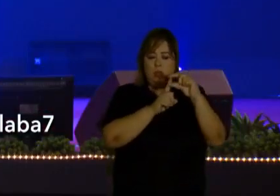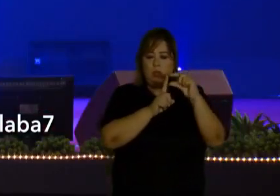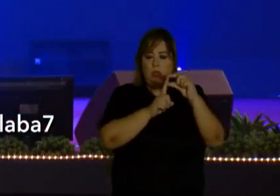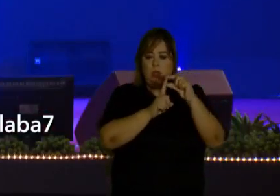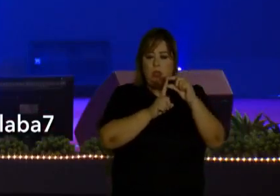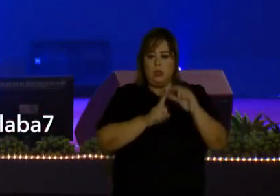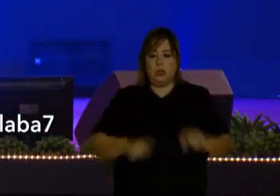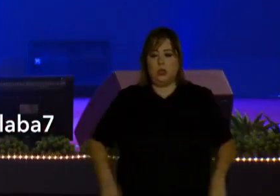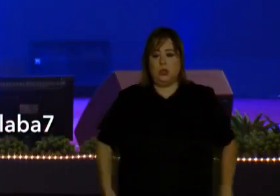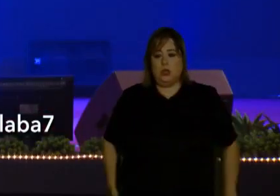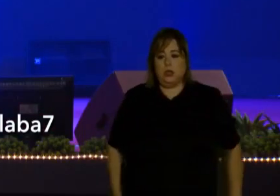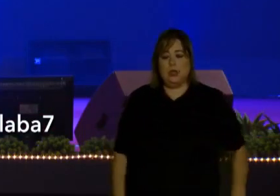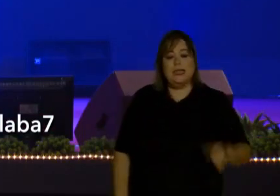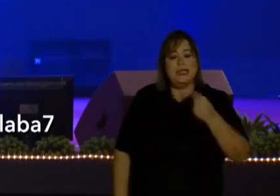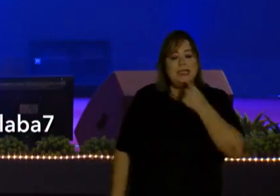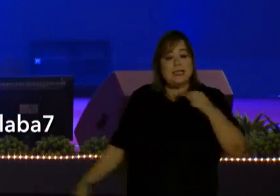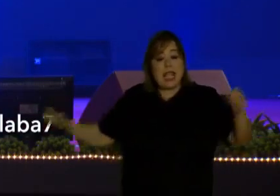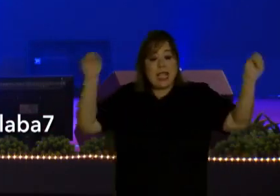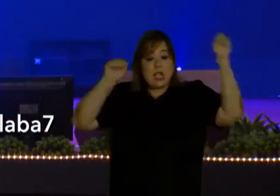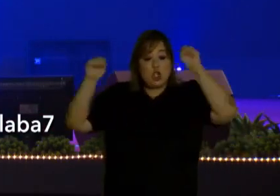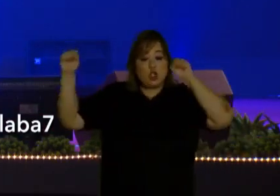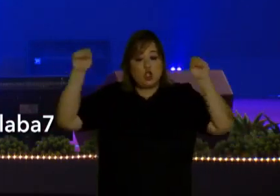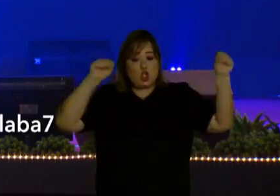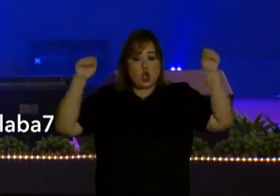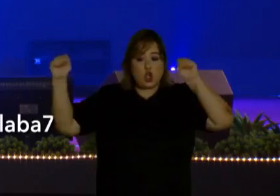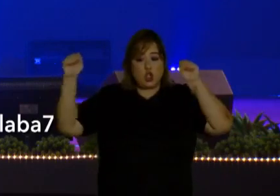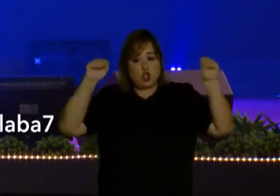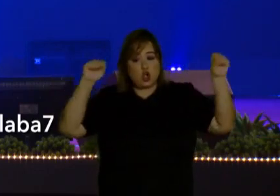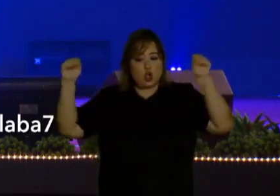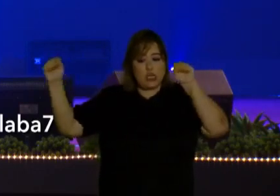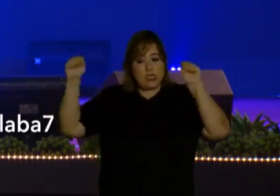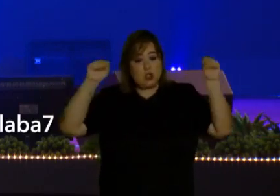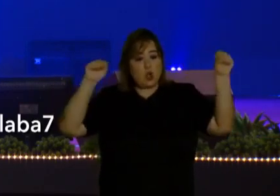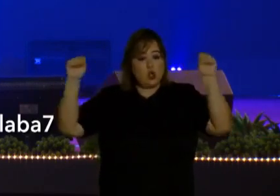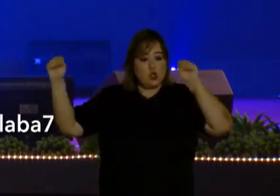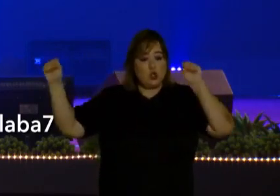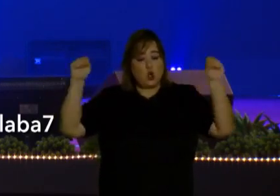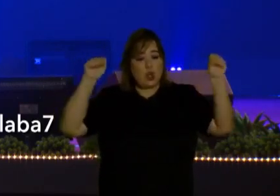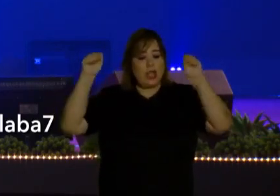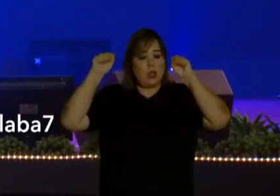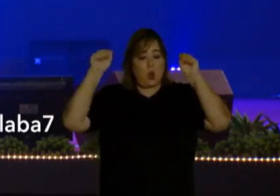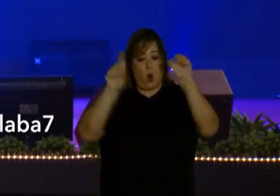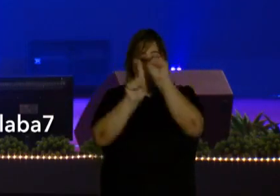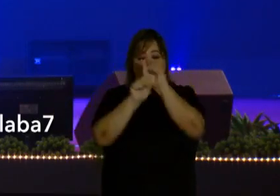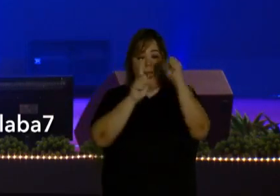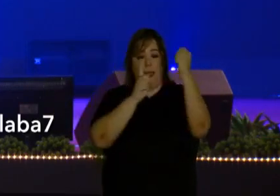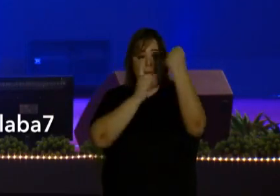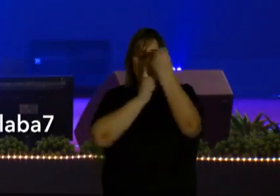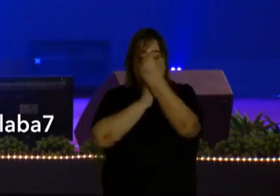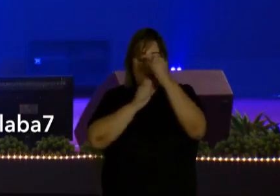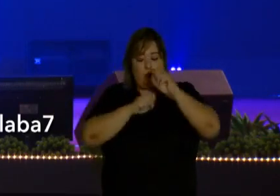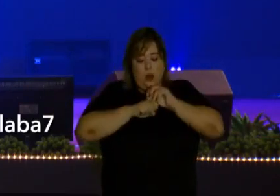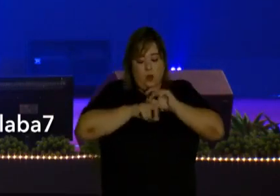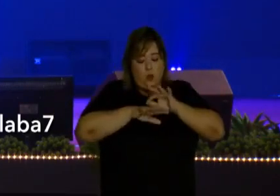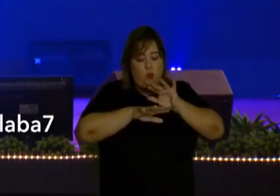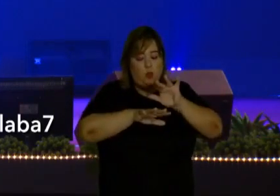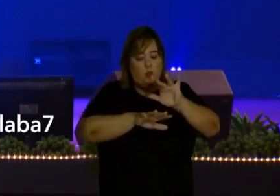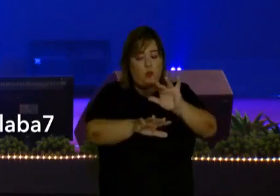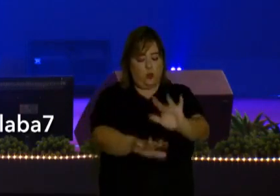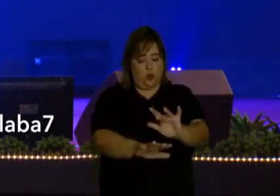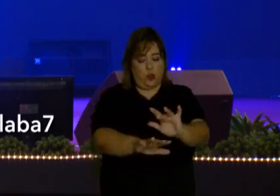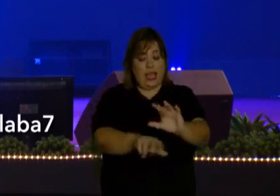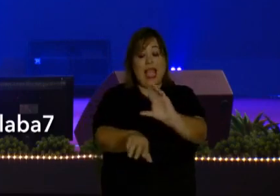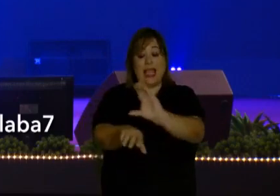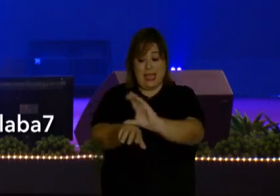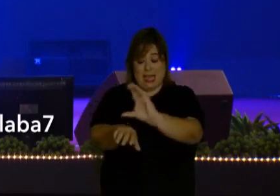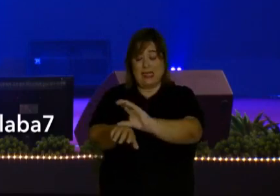ahí en el Espíritu. Hay un sonido, hay un sonido, hay un sonido que se está desatando en la atmósfera, que anuncia que una iglesia llena de autoridad